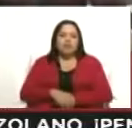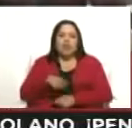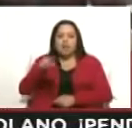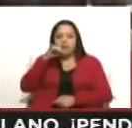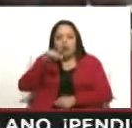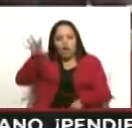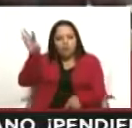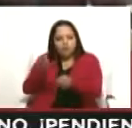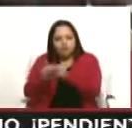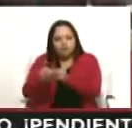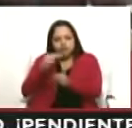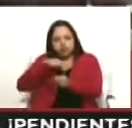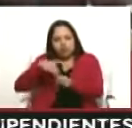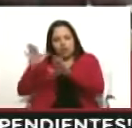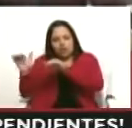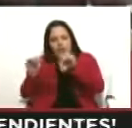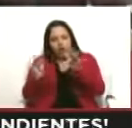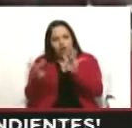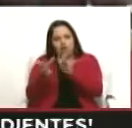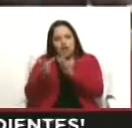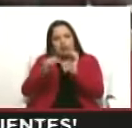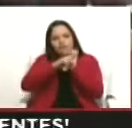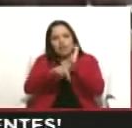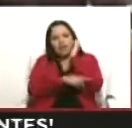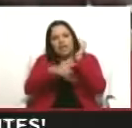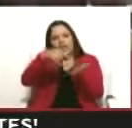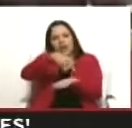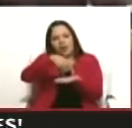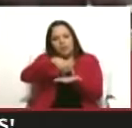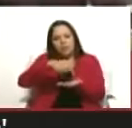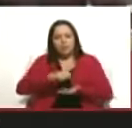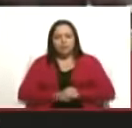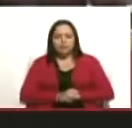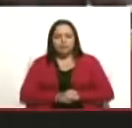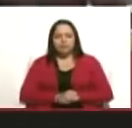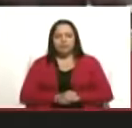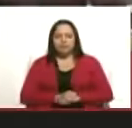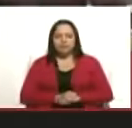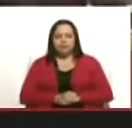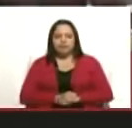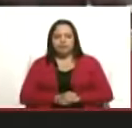información nosotros despedimos desde parque carabu para los estudios de solon de televisión adelante